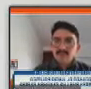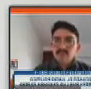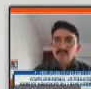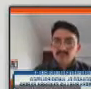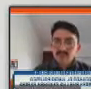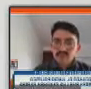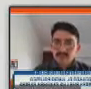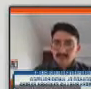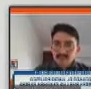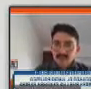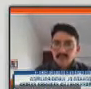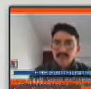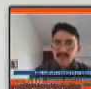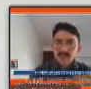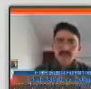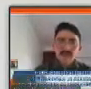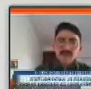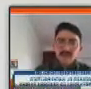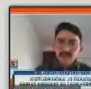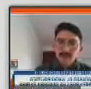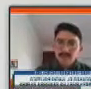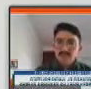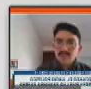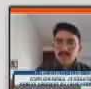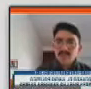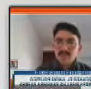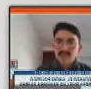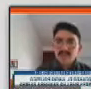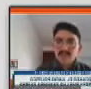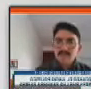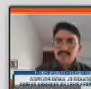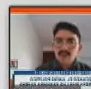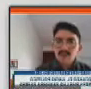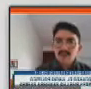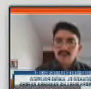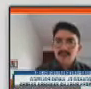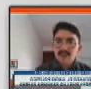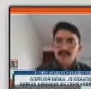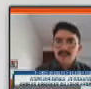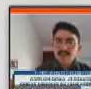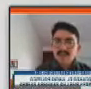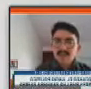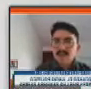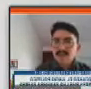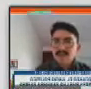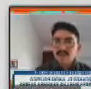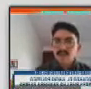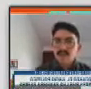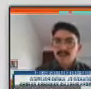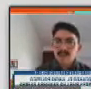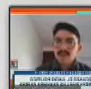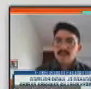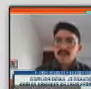de protección en el territorio donde estaba emplazado el puerto y la minera que estaban adquiriendo, lo